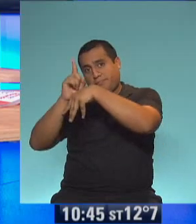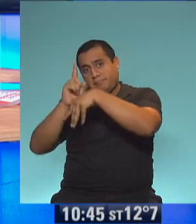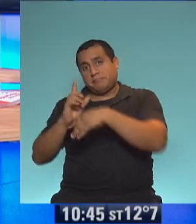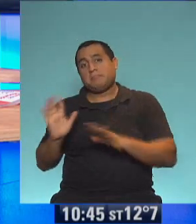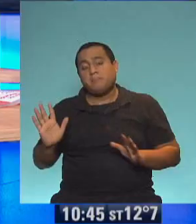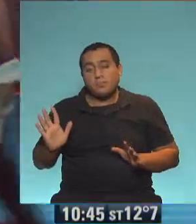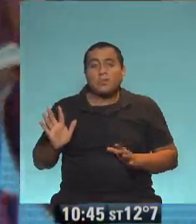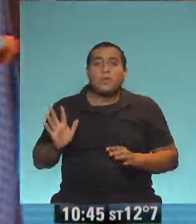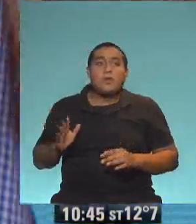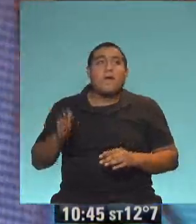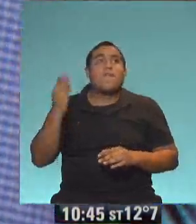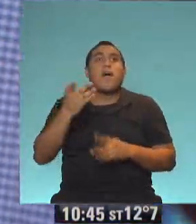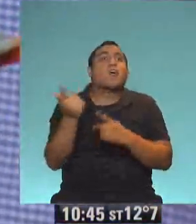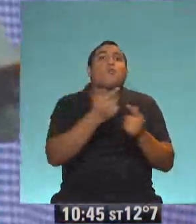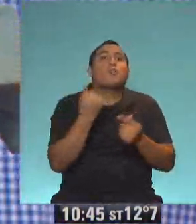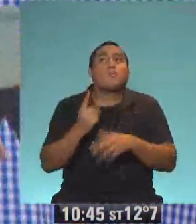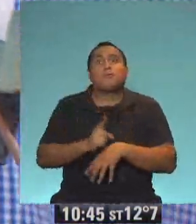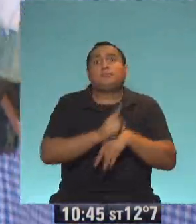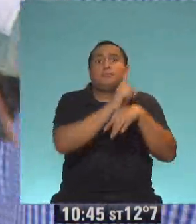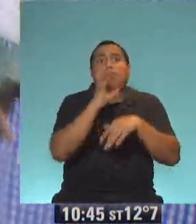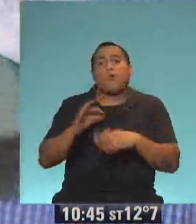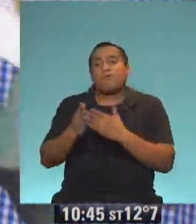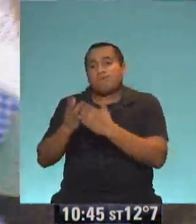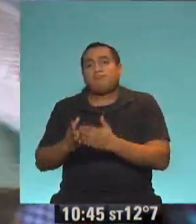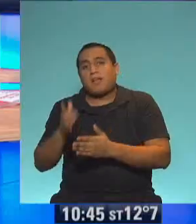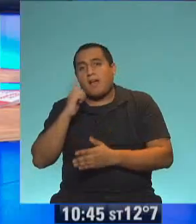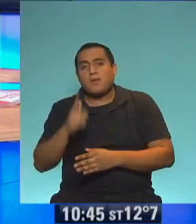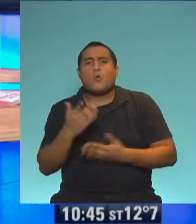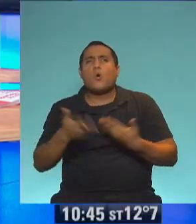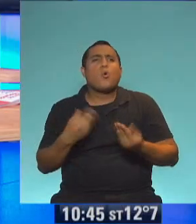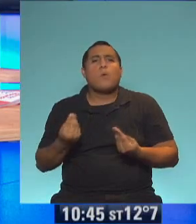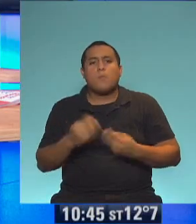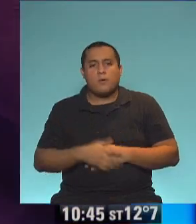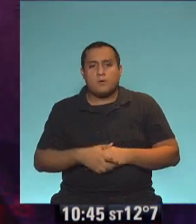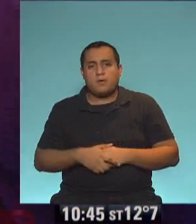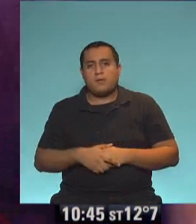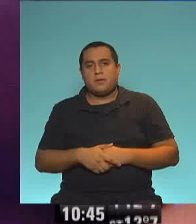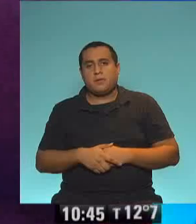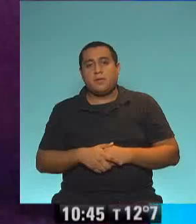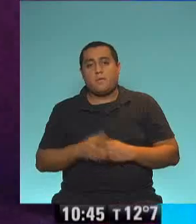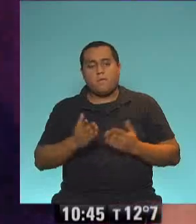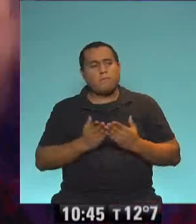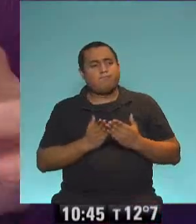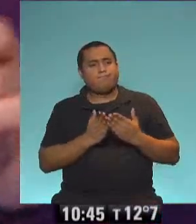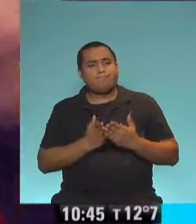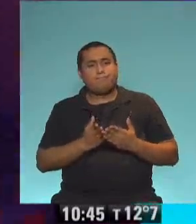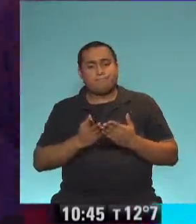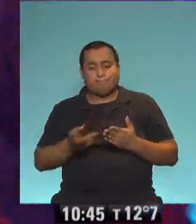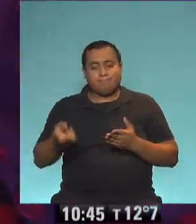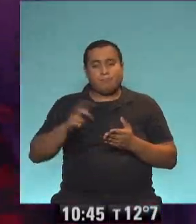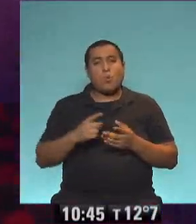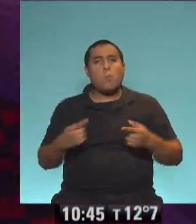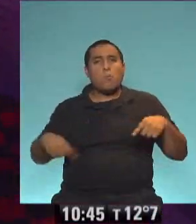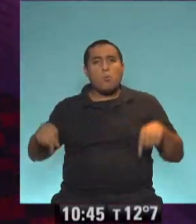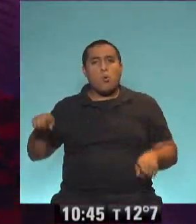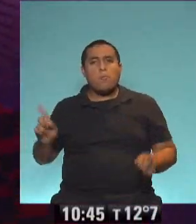al súper en barco o en nave. Mira, está bien. Perfecto, entonces podemos saber cómo sería este juego. El barco viene con el pulpo. A ver, el